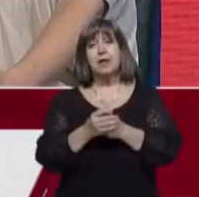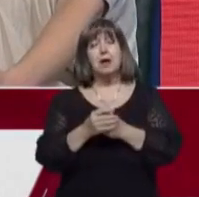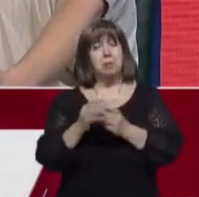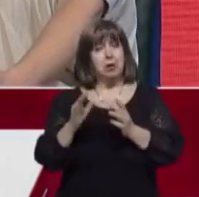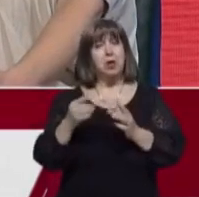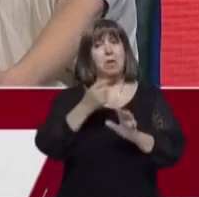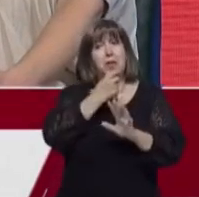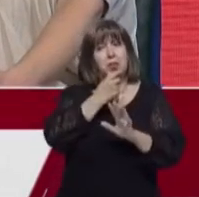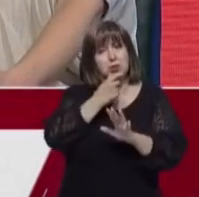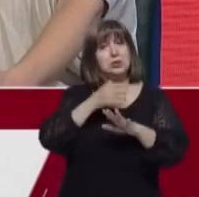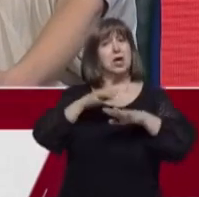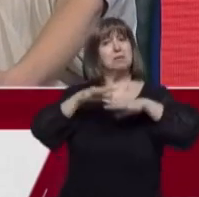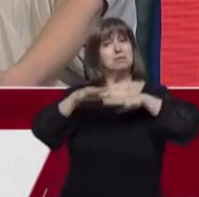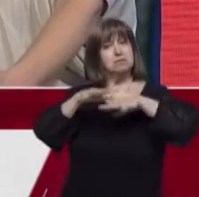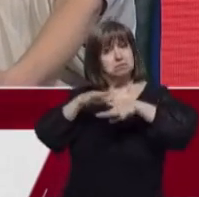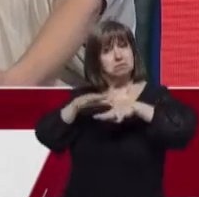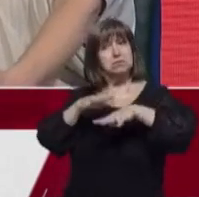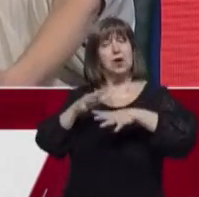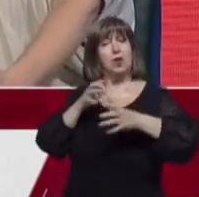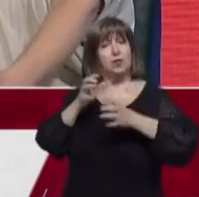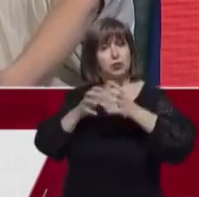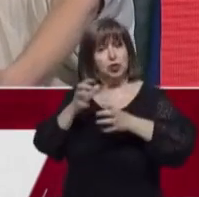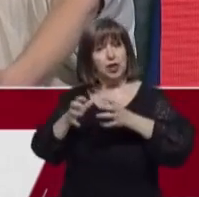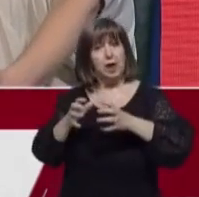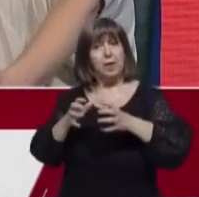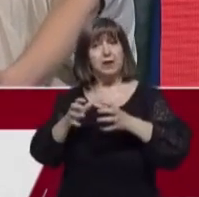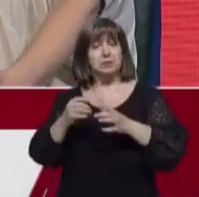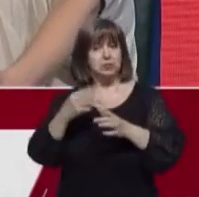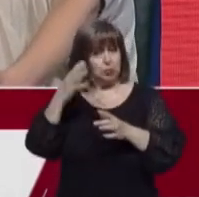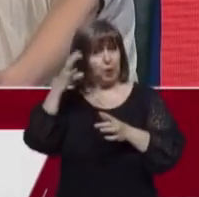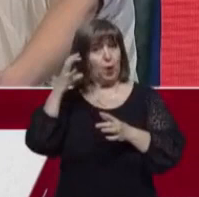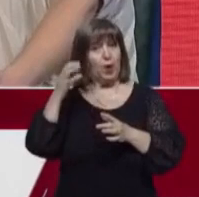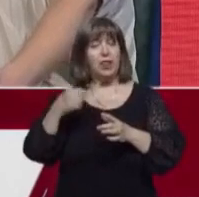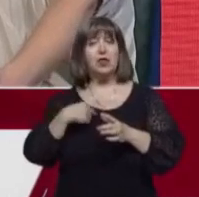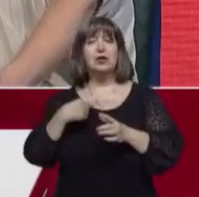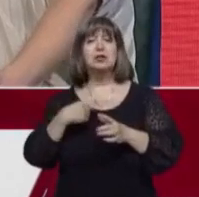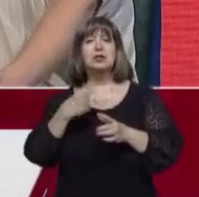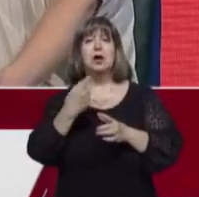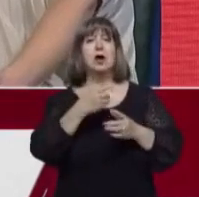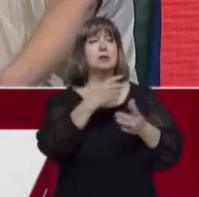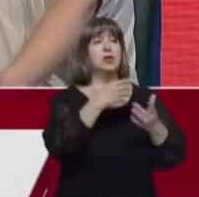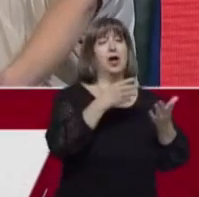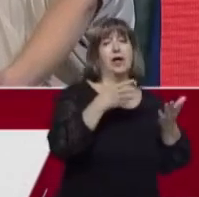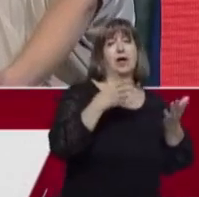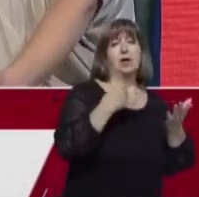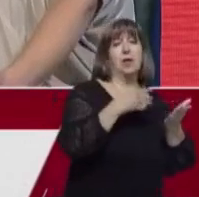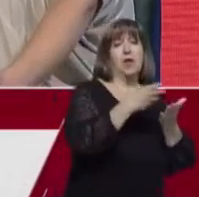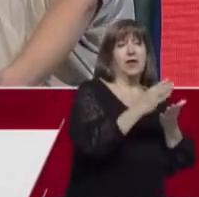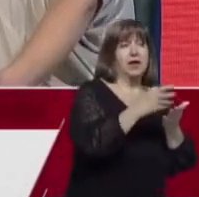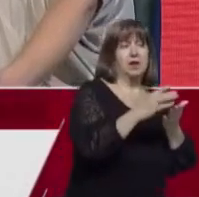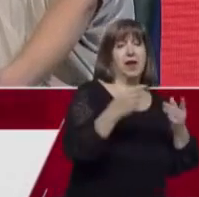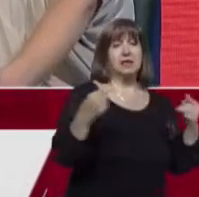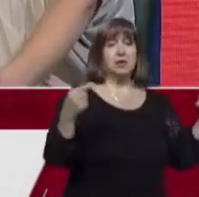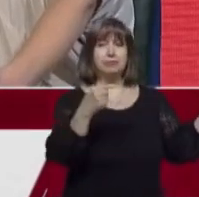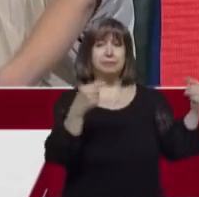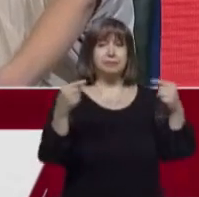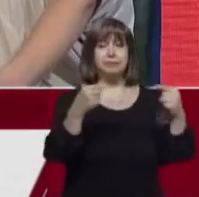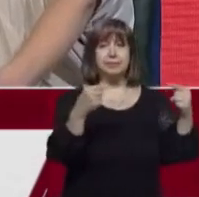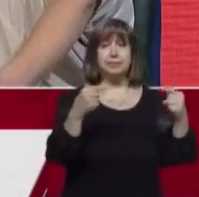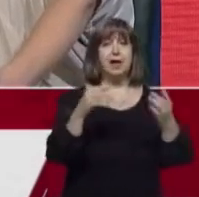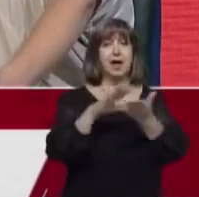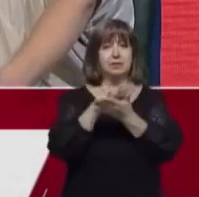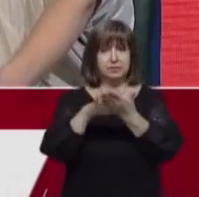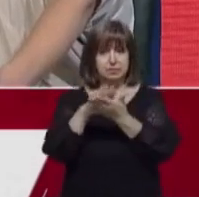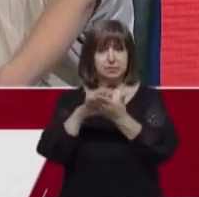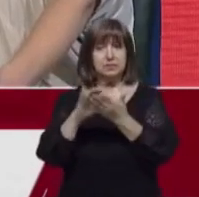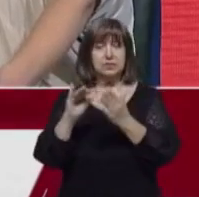había un caso determinado, se hablaba con los dueños, se hablaba con quien discriminaba. Es mi opinión, no sé cómo lo ves. Sergio, esto